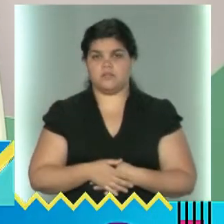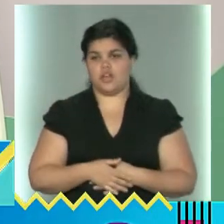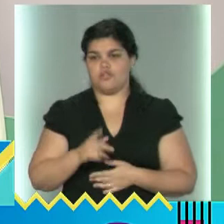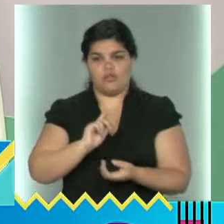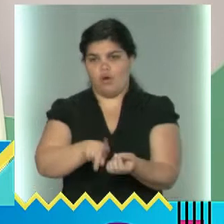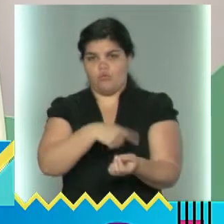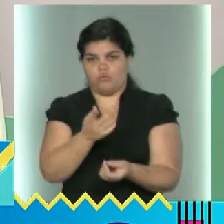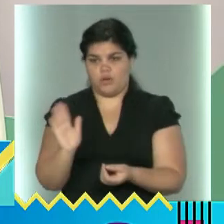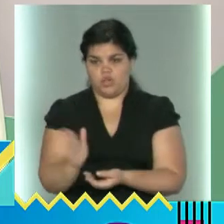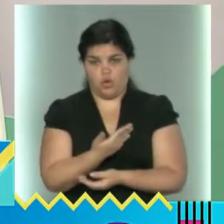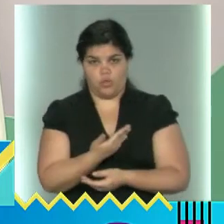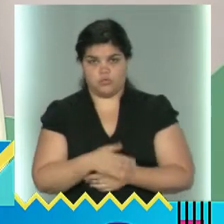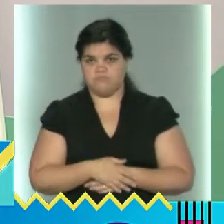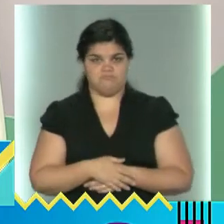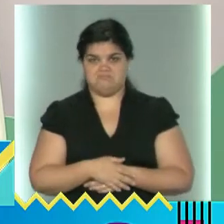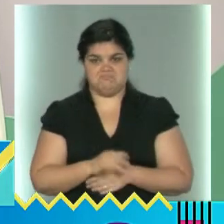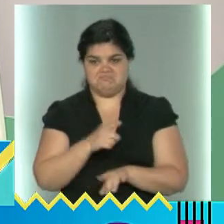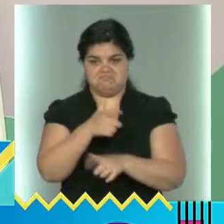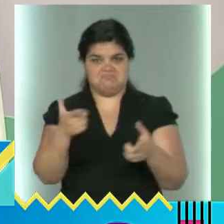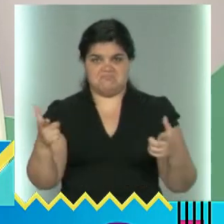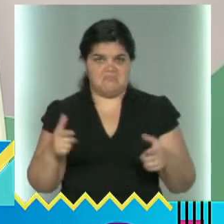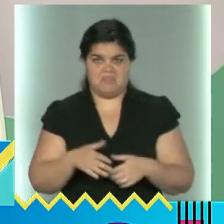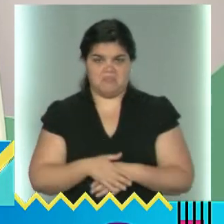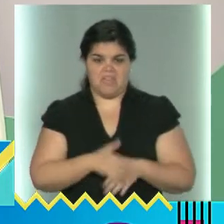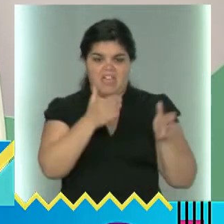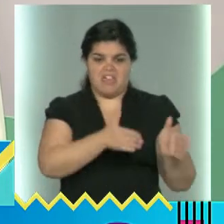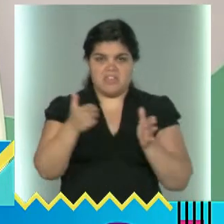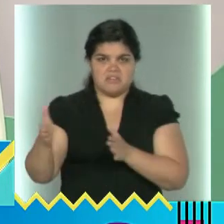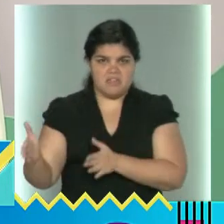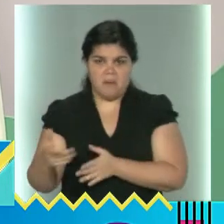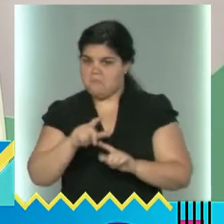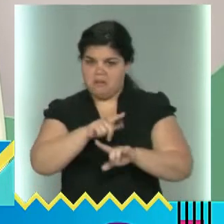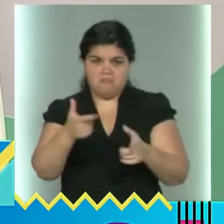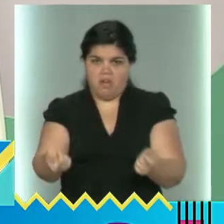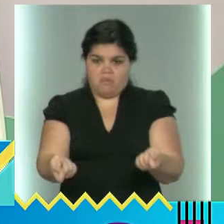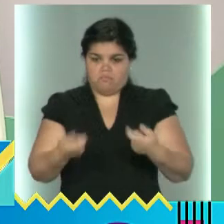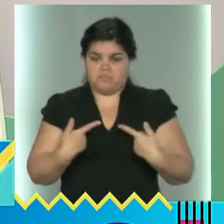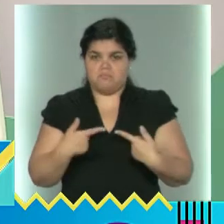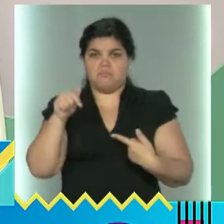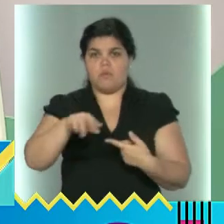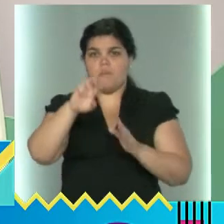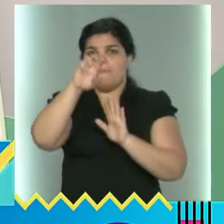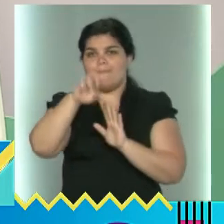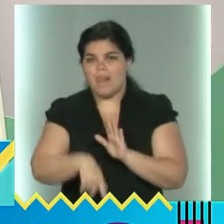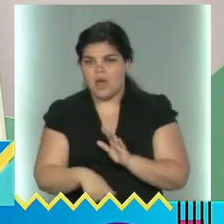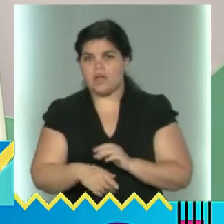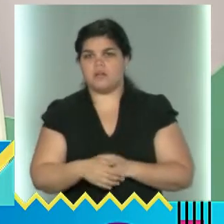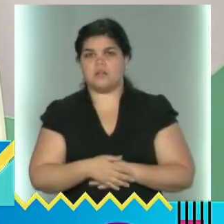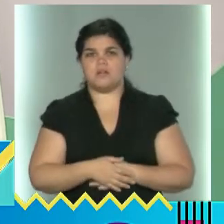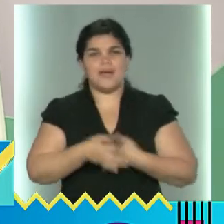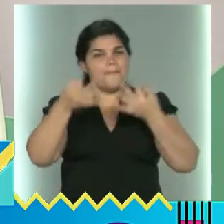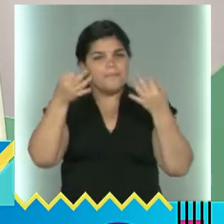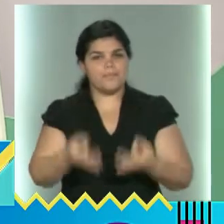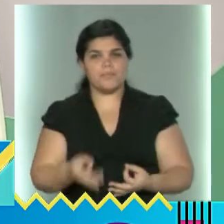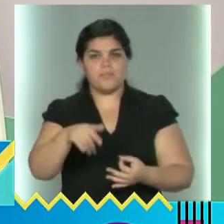acostumbrados todos, no hay ninguna etapa que a uno le haga, que haya un plan, digamos, específico